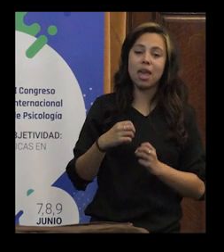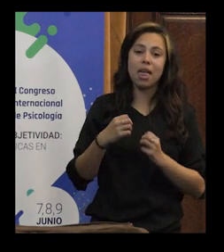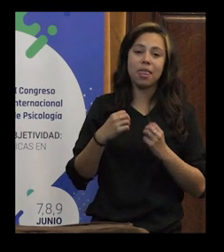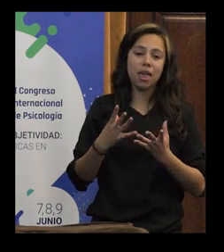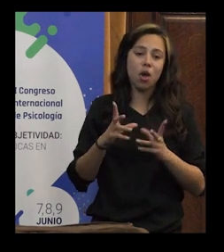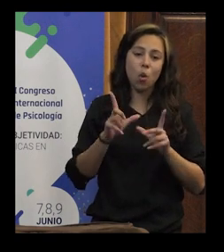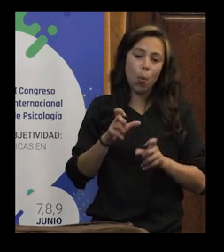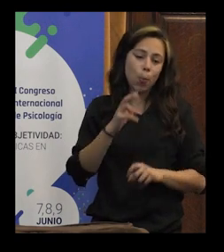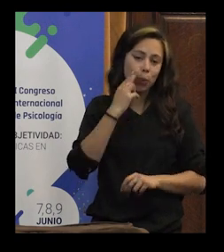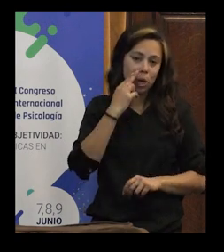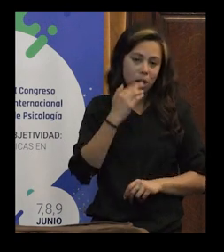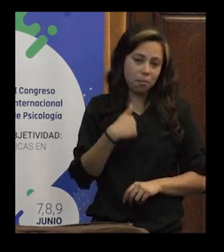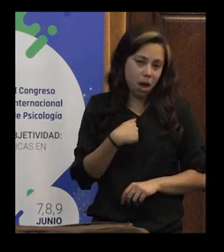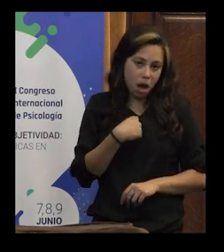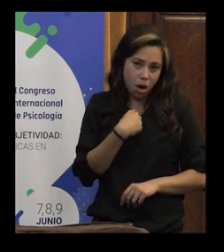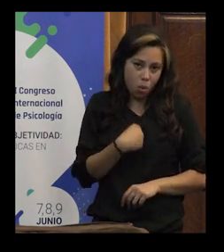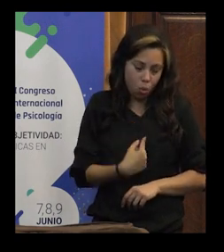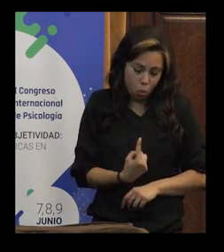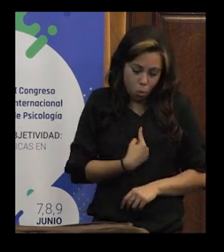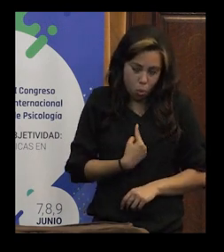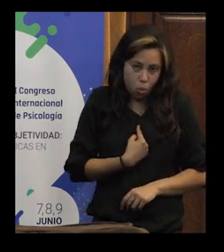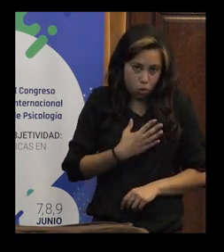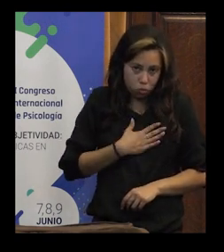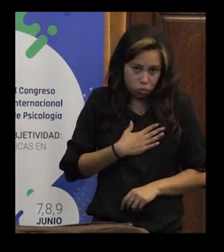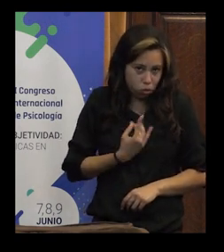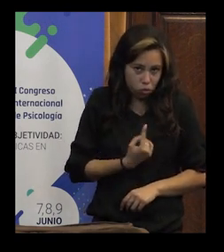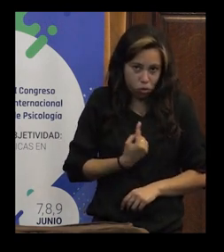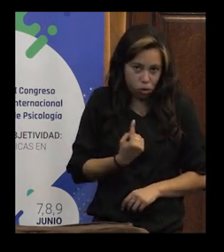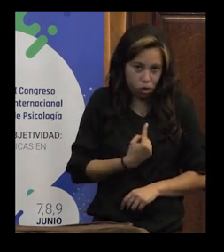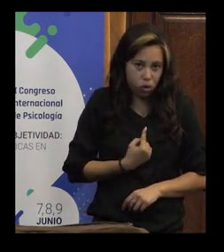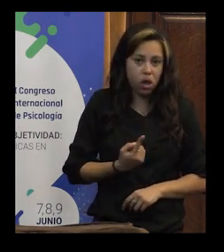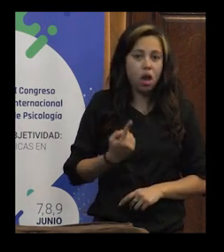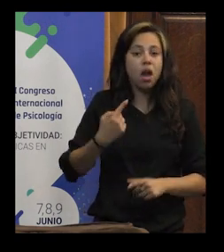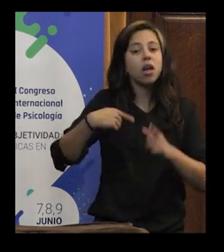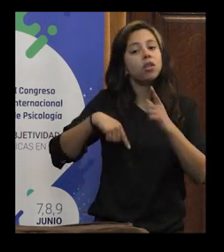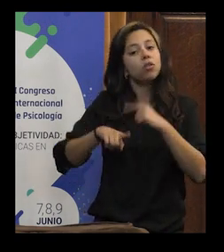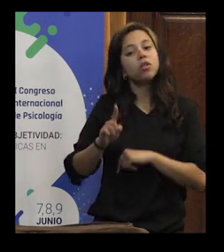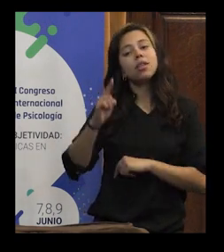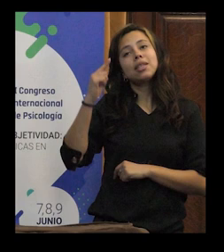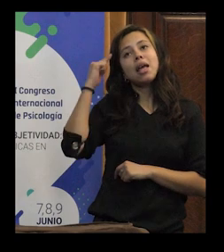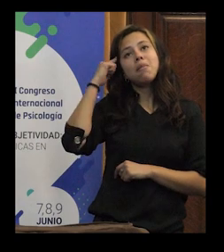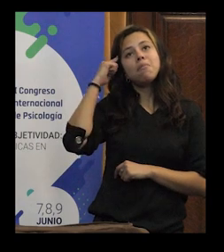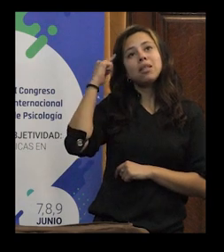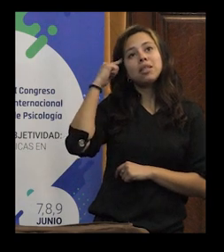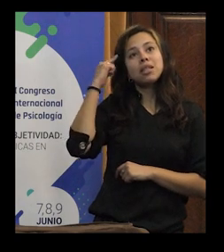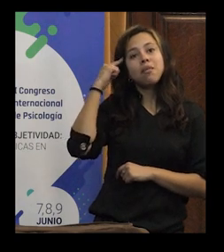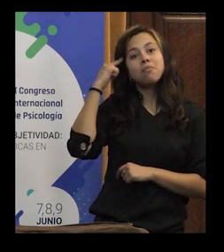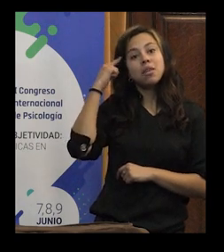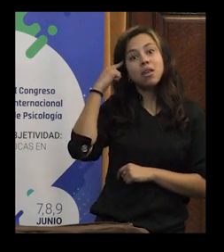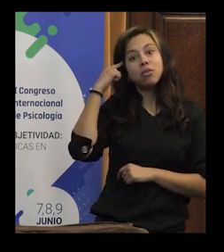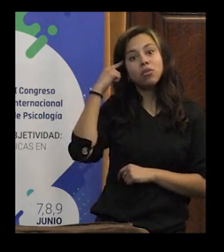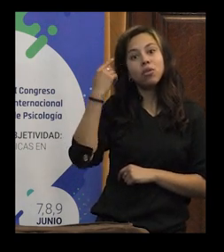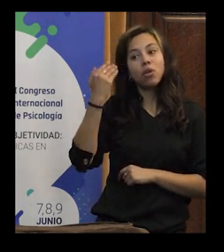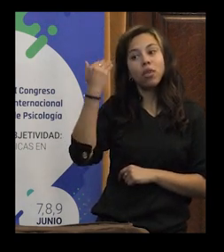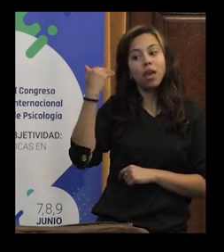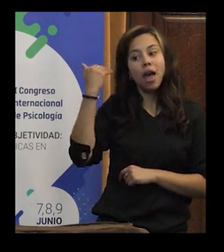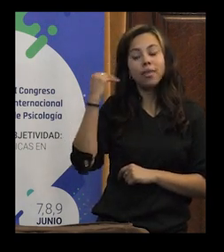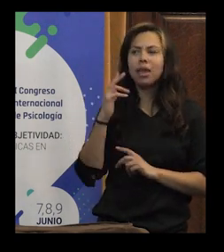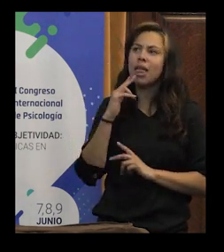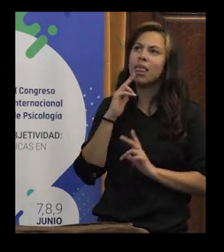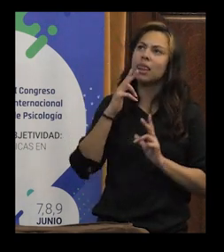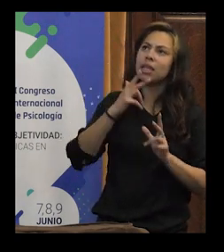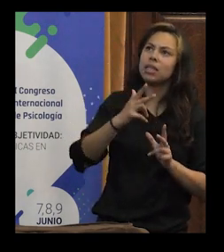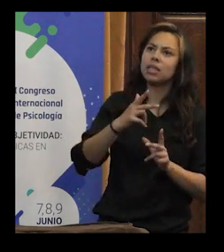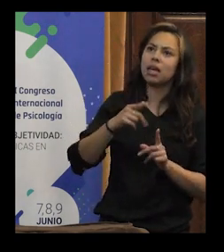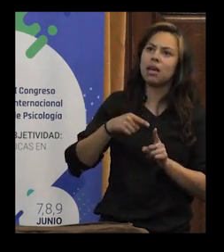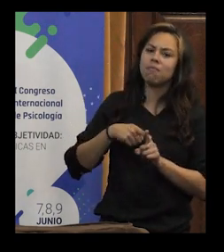individual. De este modo, el pensamiento genético induce a la